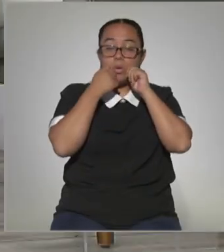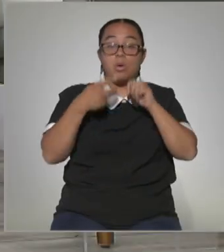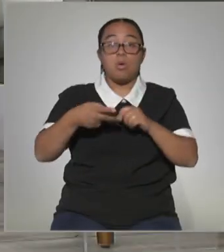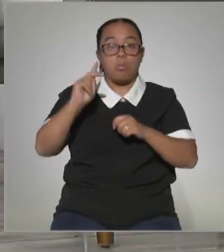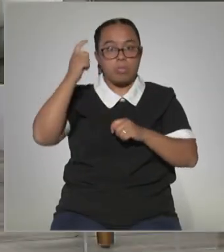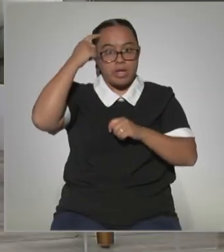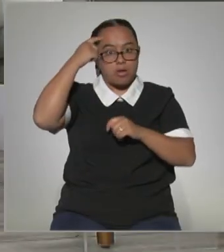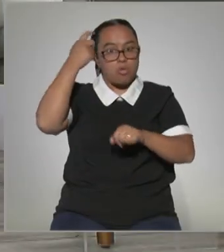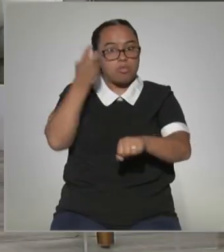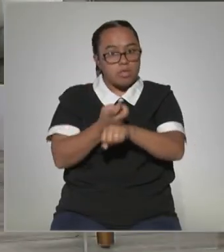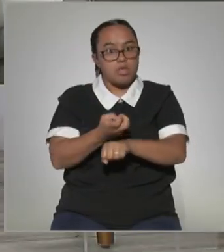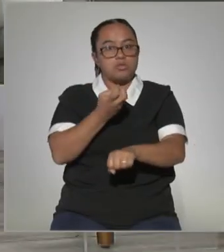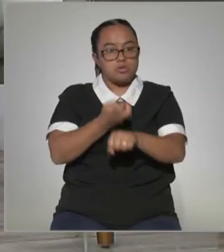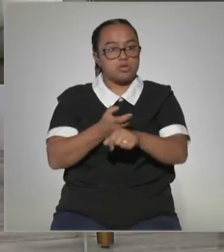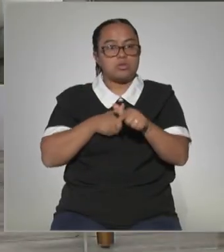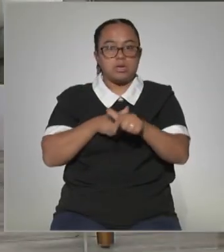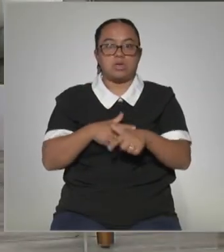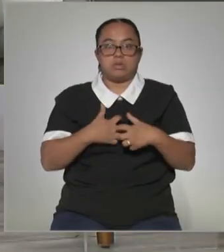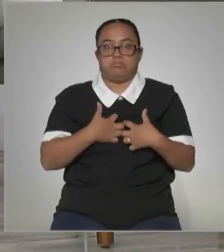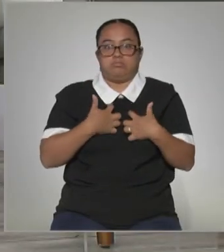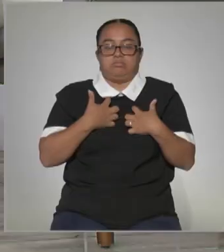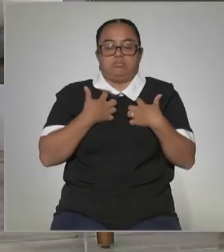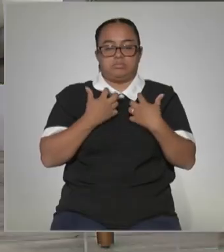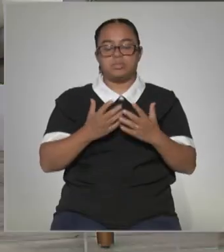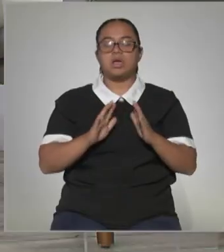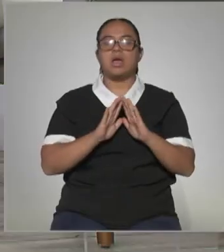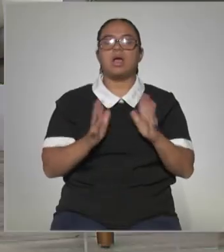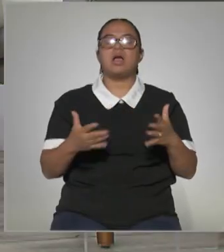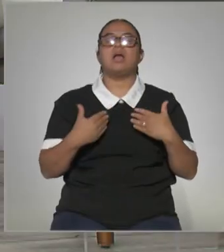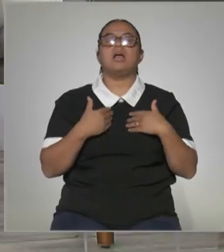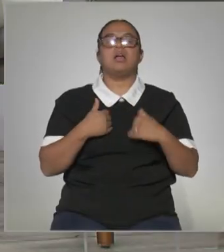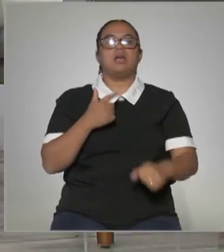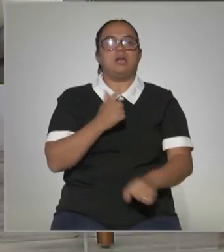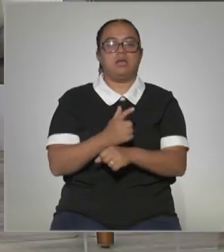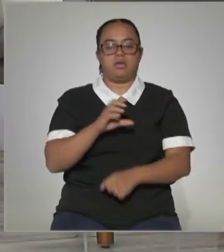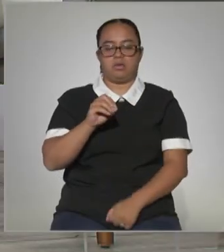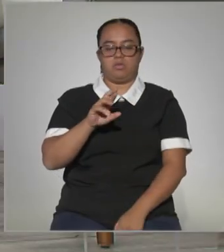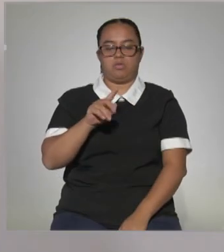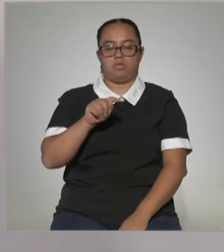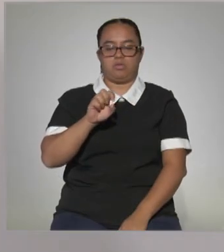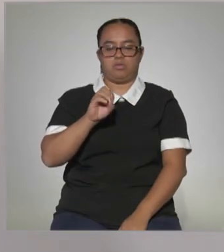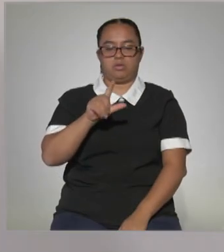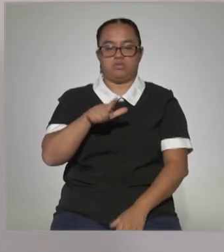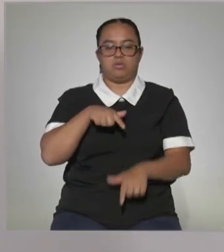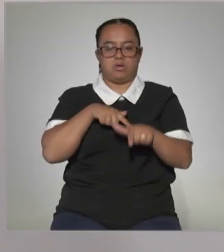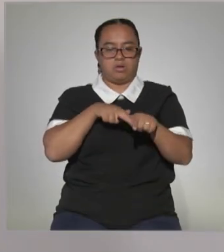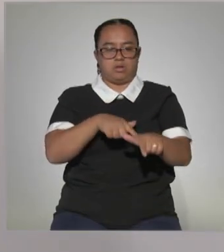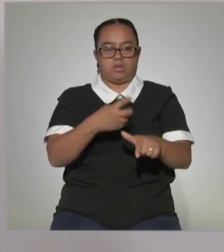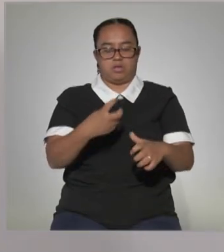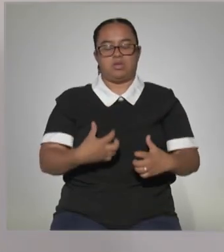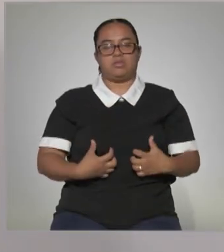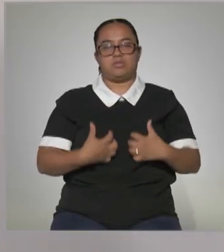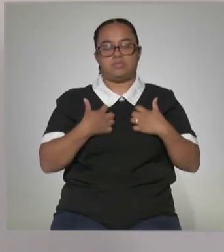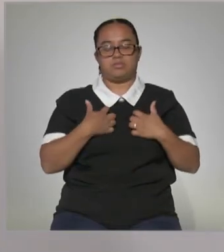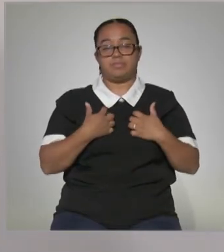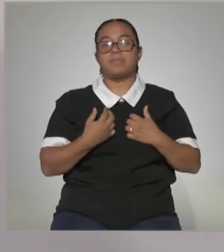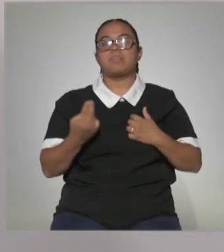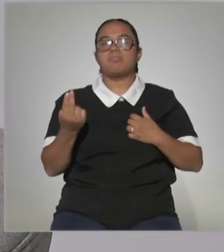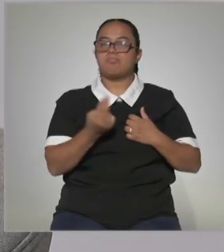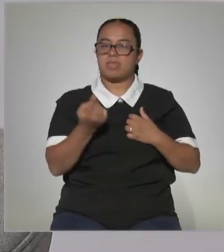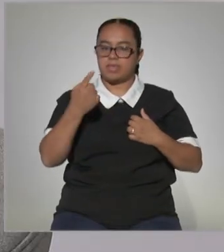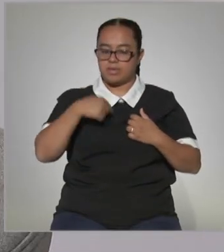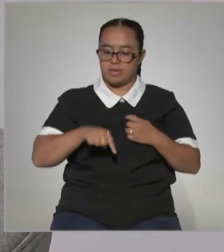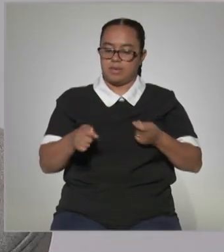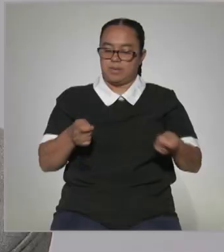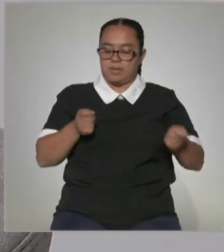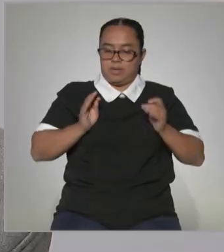cerebro necio ahí sigue. Hoy entendí que eso es el cortisol dejándome atorado en el coraje. Definitivamente necesito relajarme